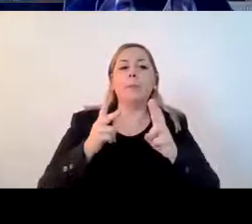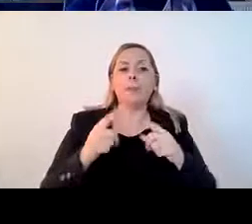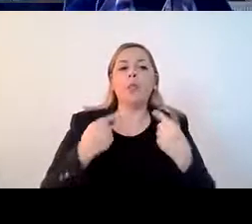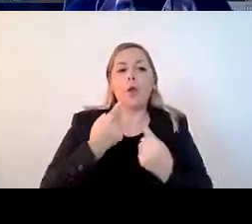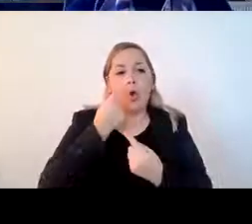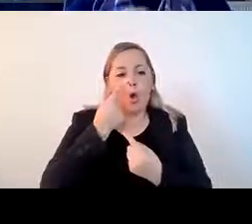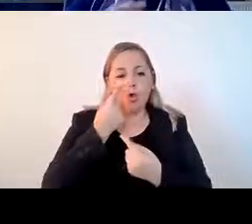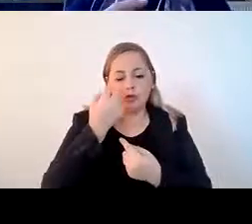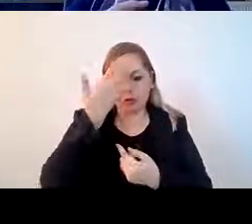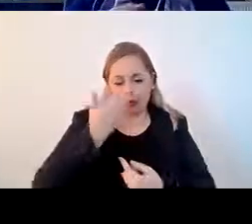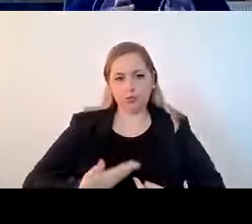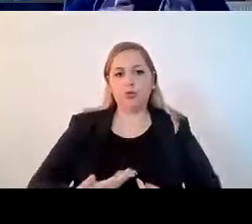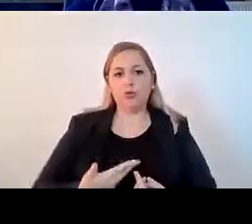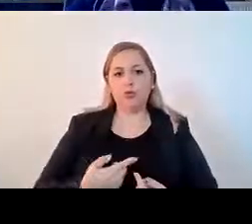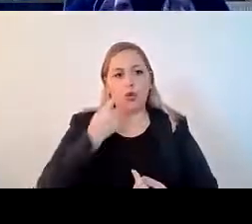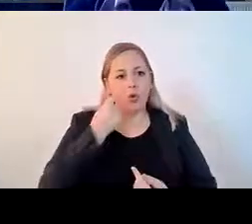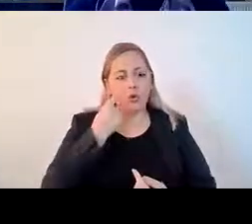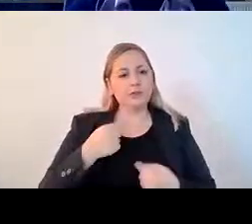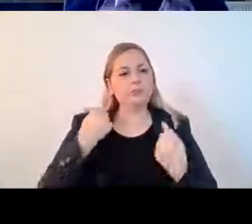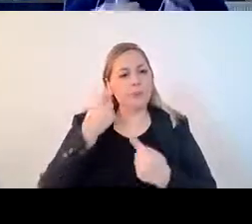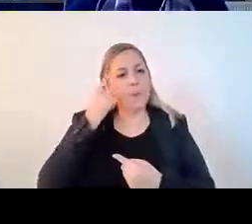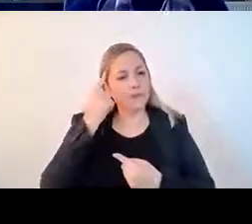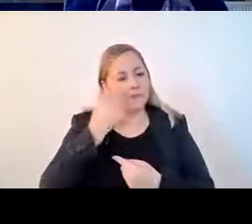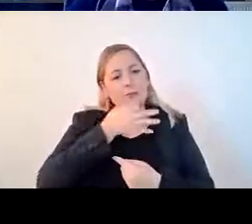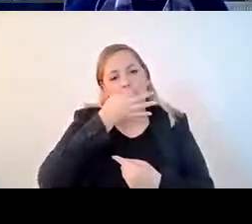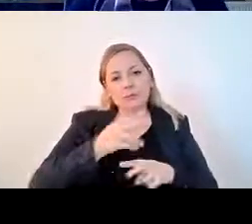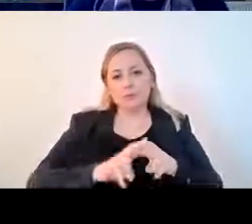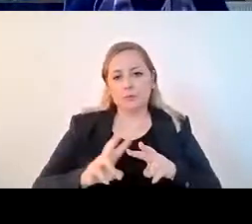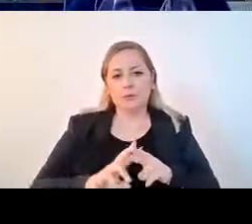conocernos a nosotros, conocer lo que uno piensa, dice y hace.